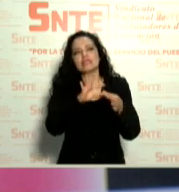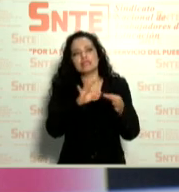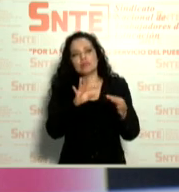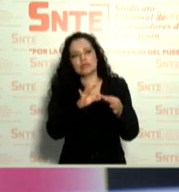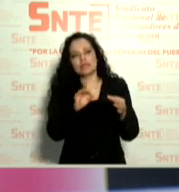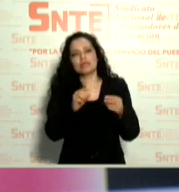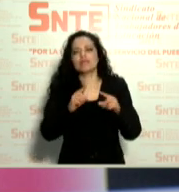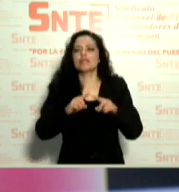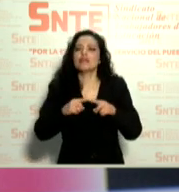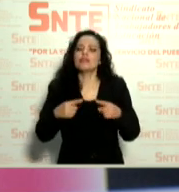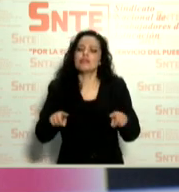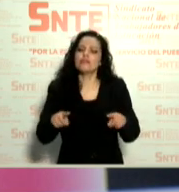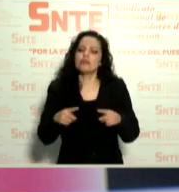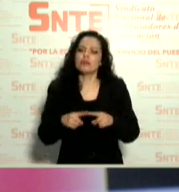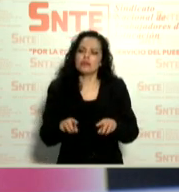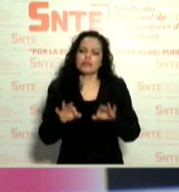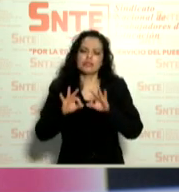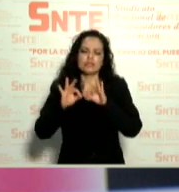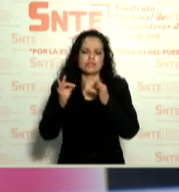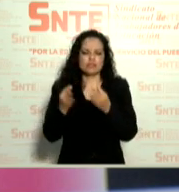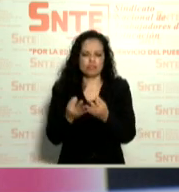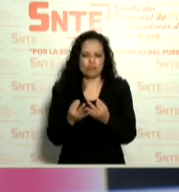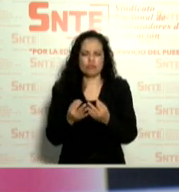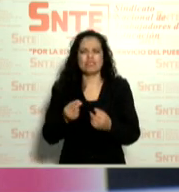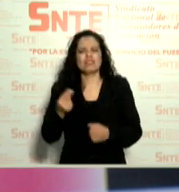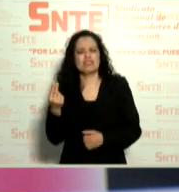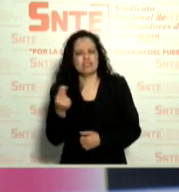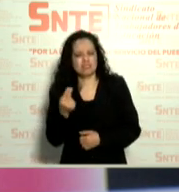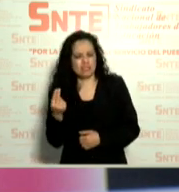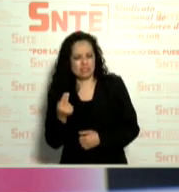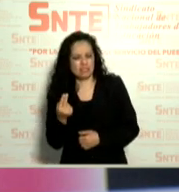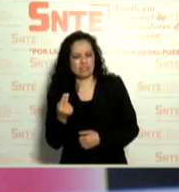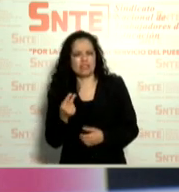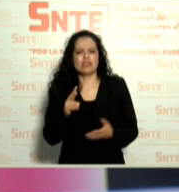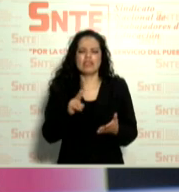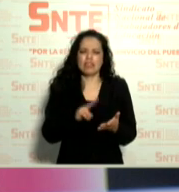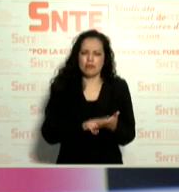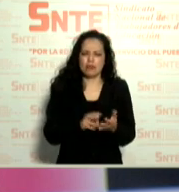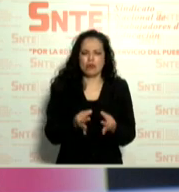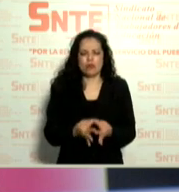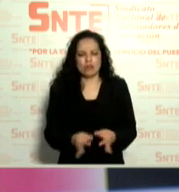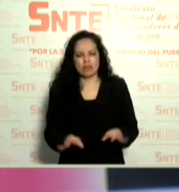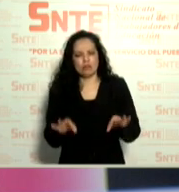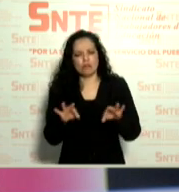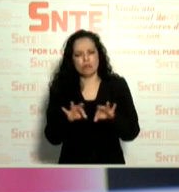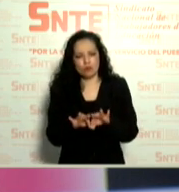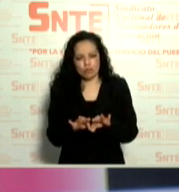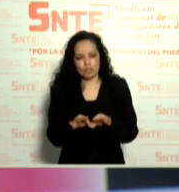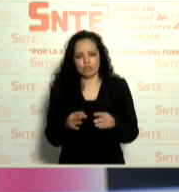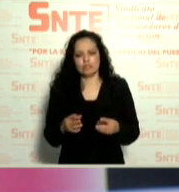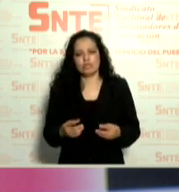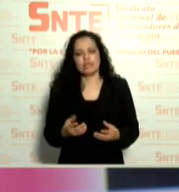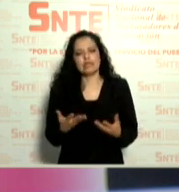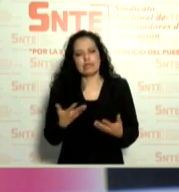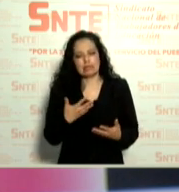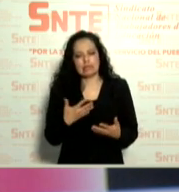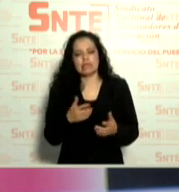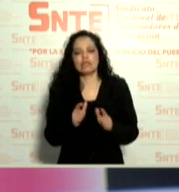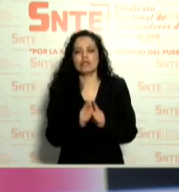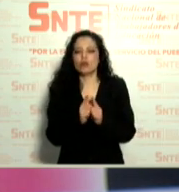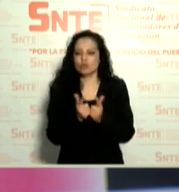formas la necesidad y el valor que tienen los libros de texto gratuito para garantizar la educación